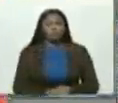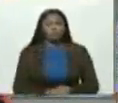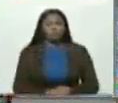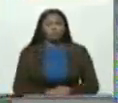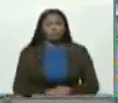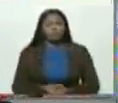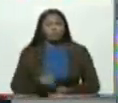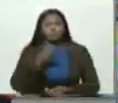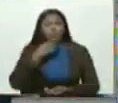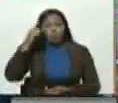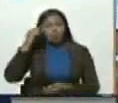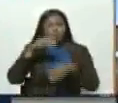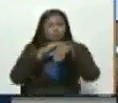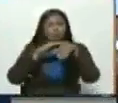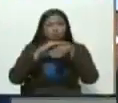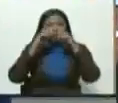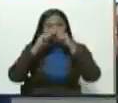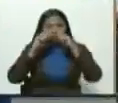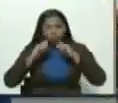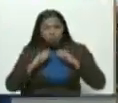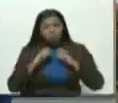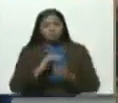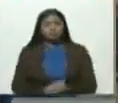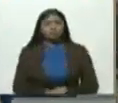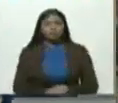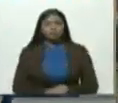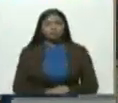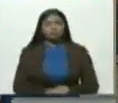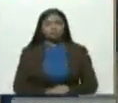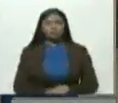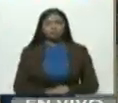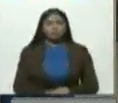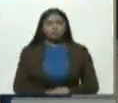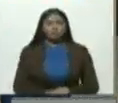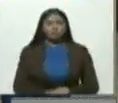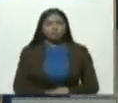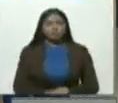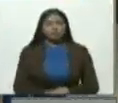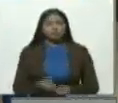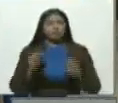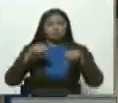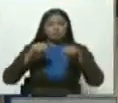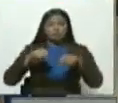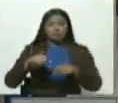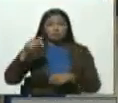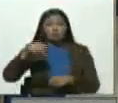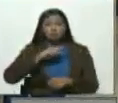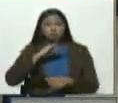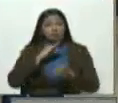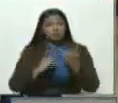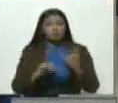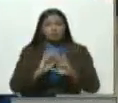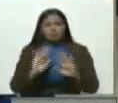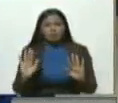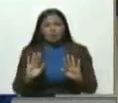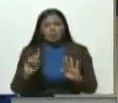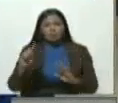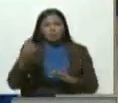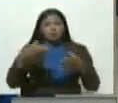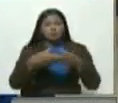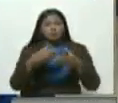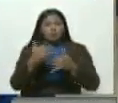Buenos días, con su permiso, me quito el tapaboca. Sí, hoy finalizamos la primera